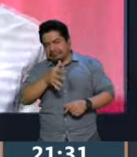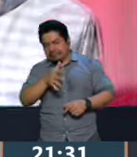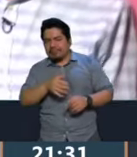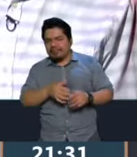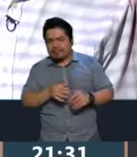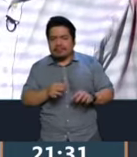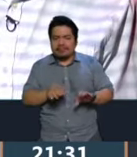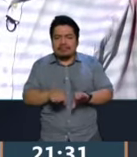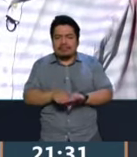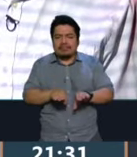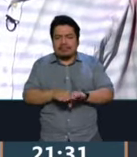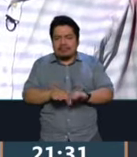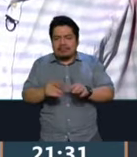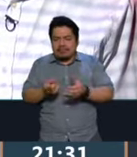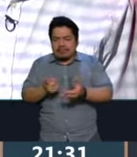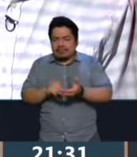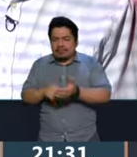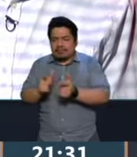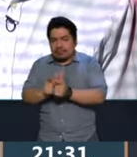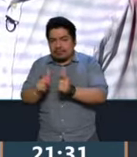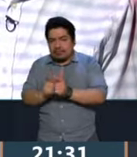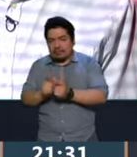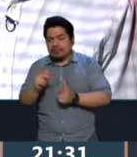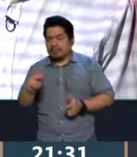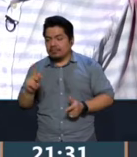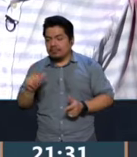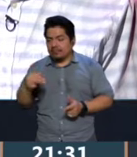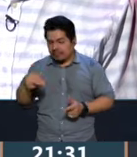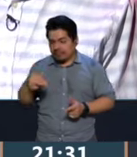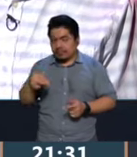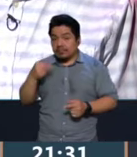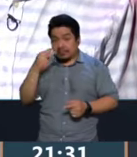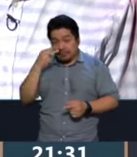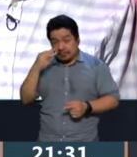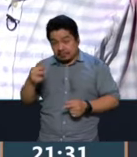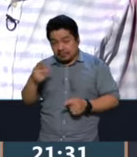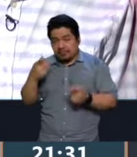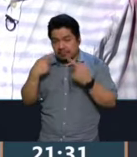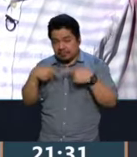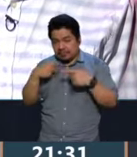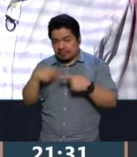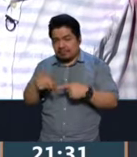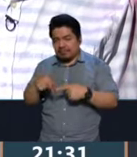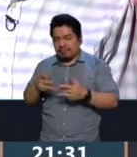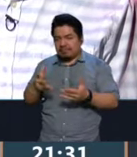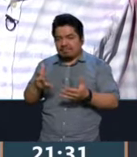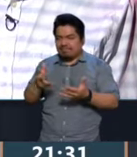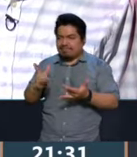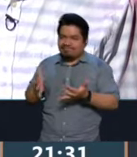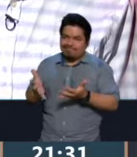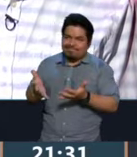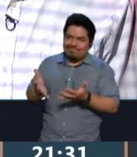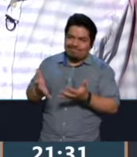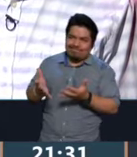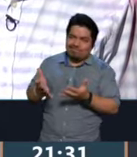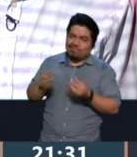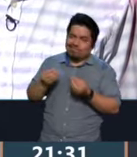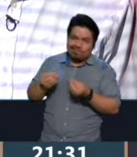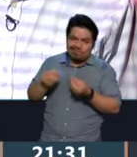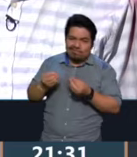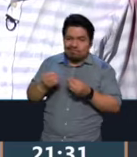tanto en el partido. En el PAN yo he visto personas que son extrema,